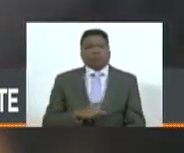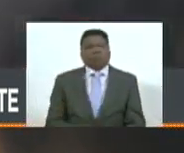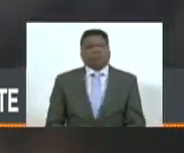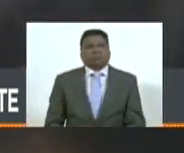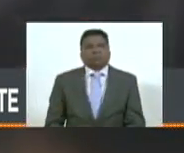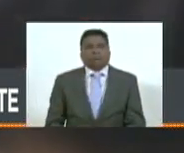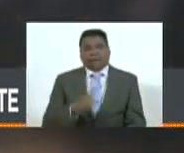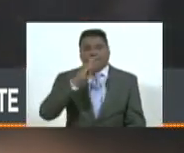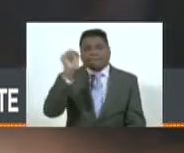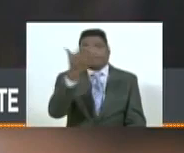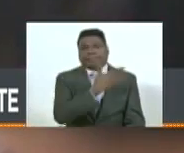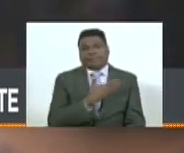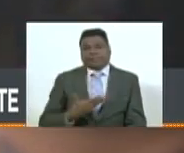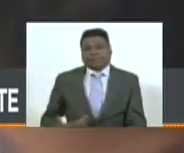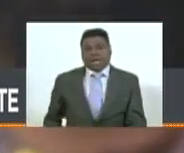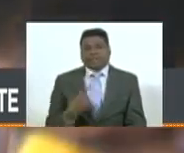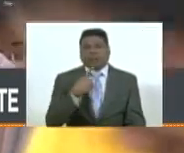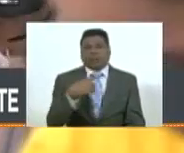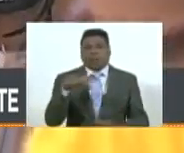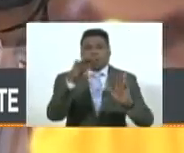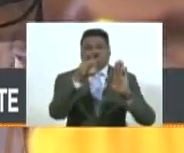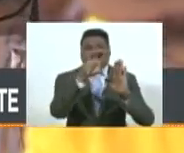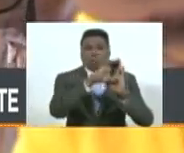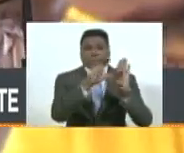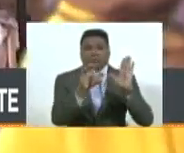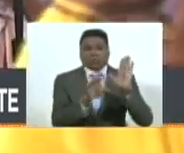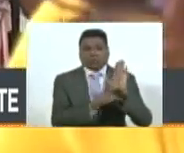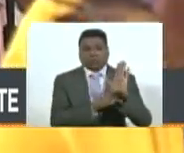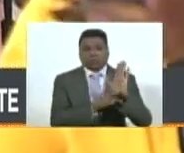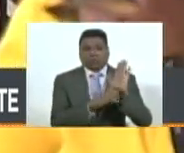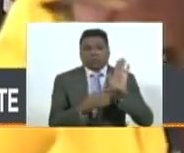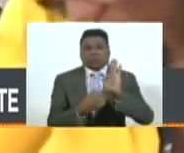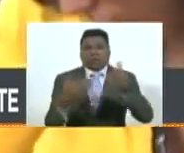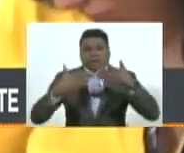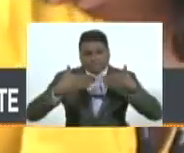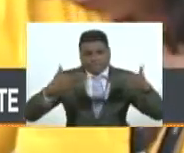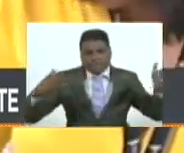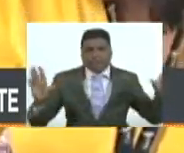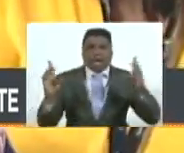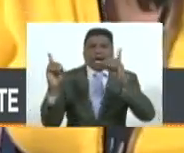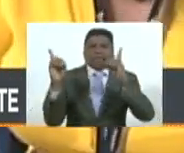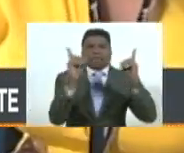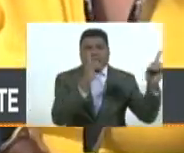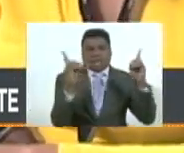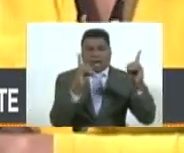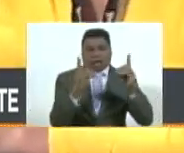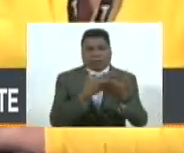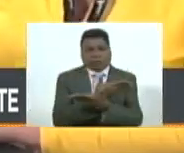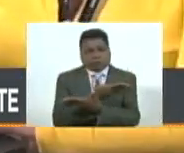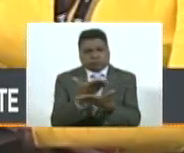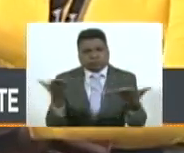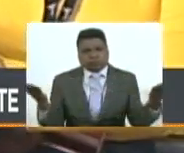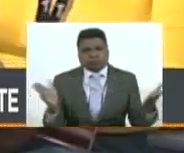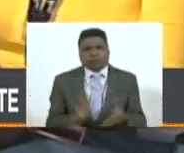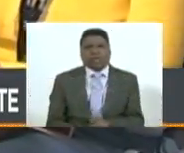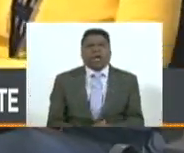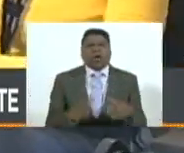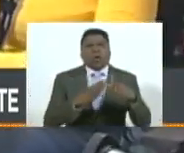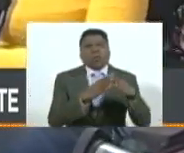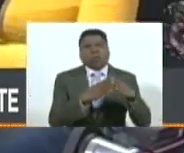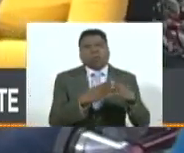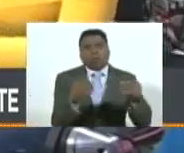tomado una iniciativa constitucional que busca abrir el más amplio diálogo con todos los